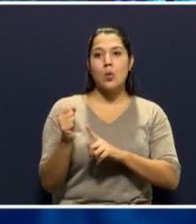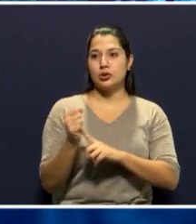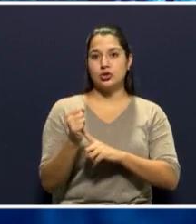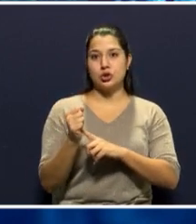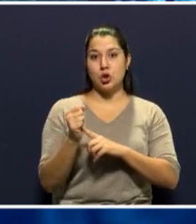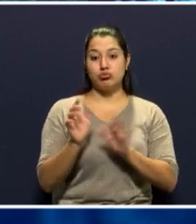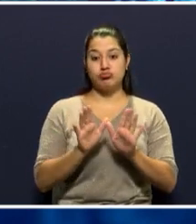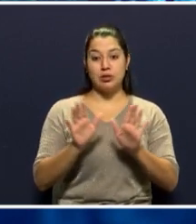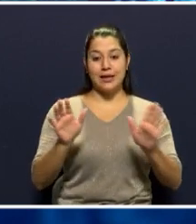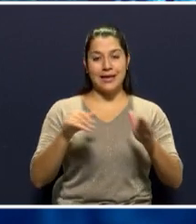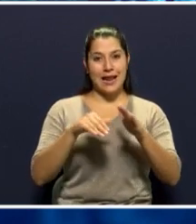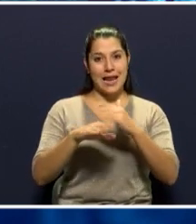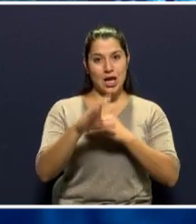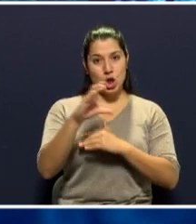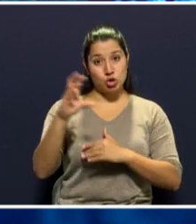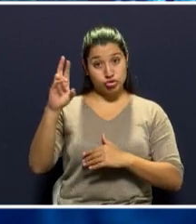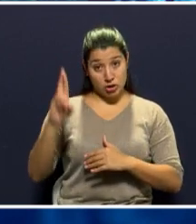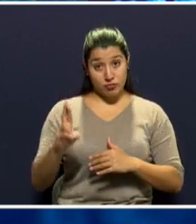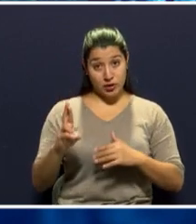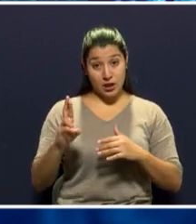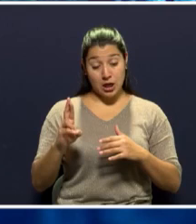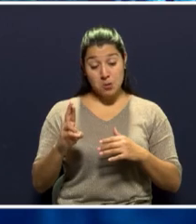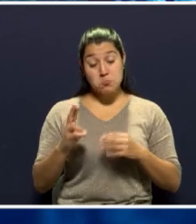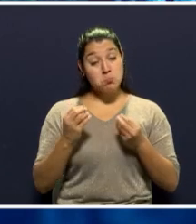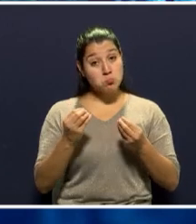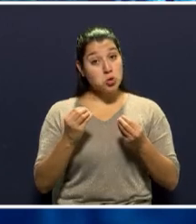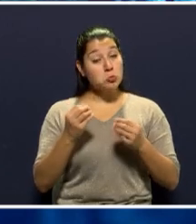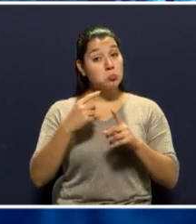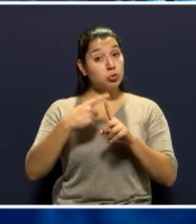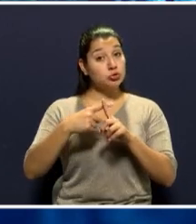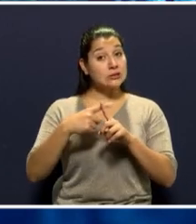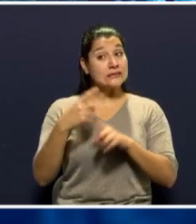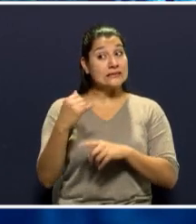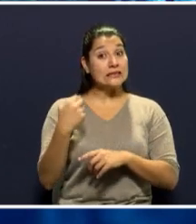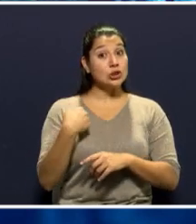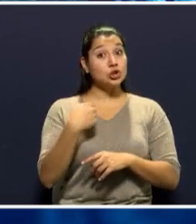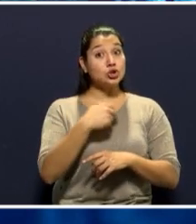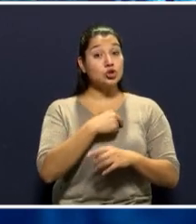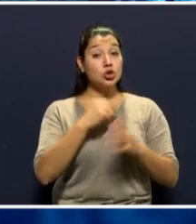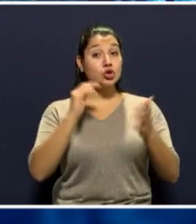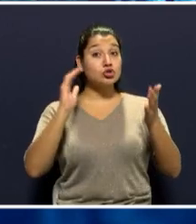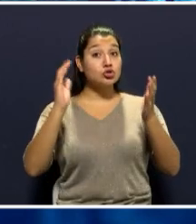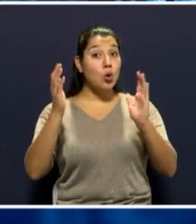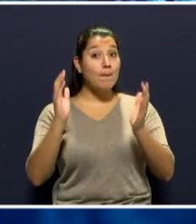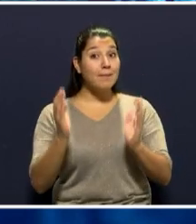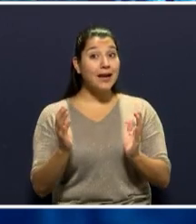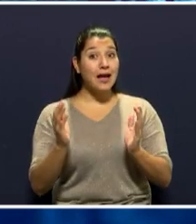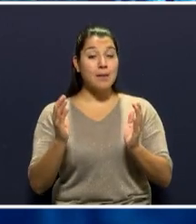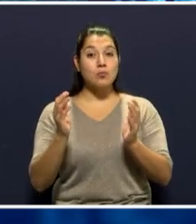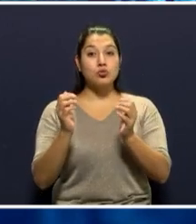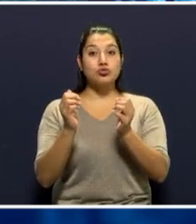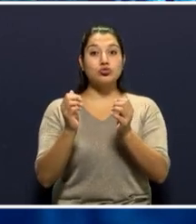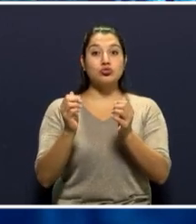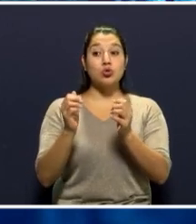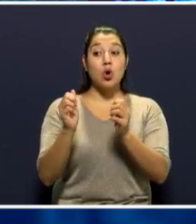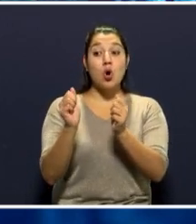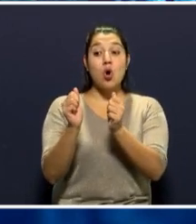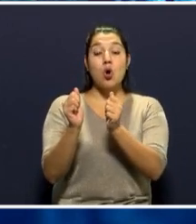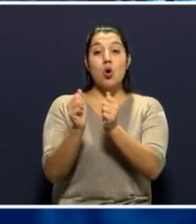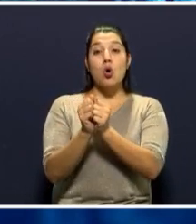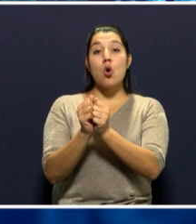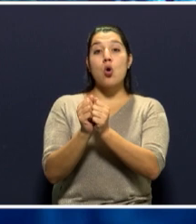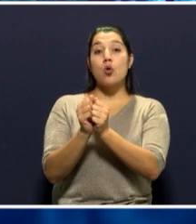país bastante optimista si lo comparamos con la evolución de la pandemia en otros países de la